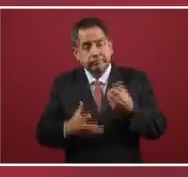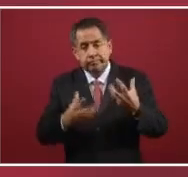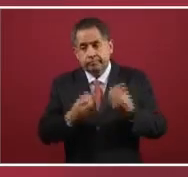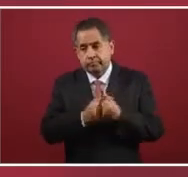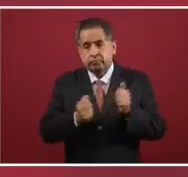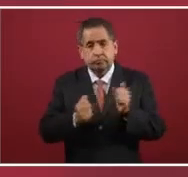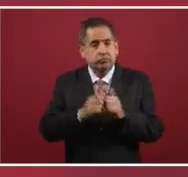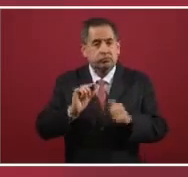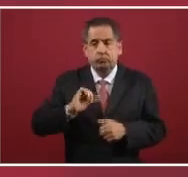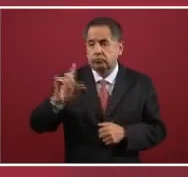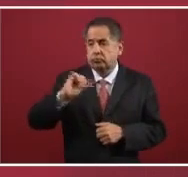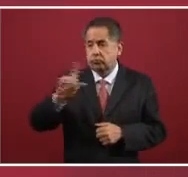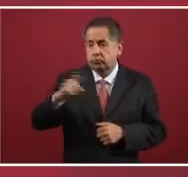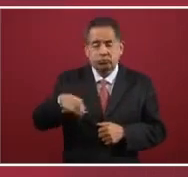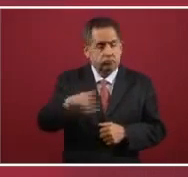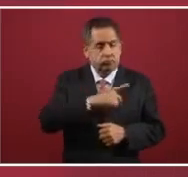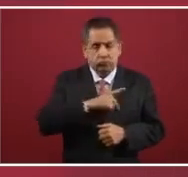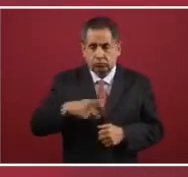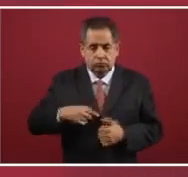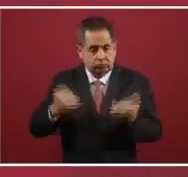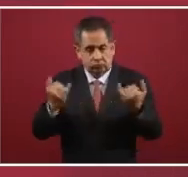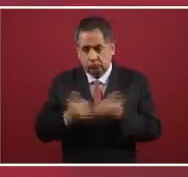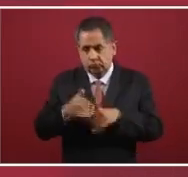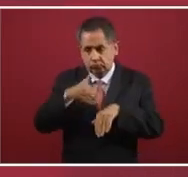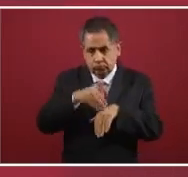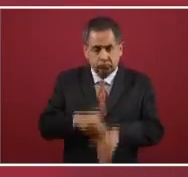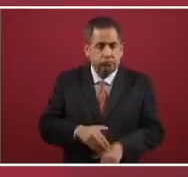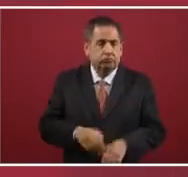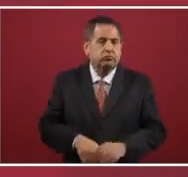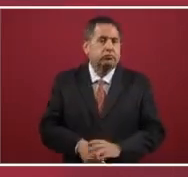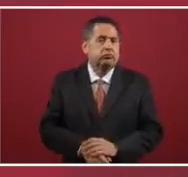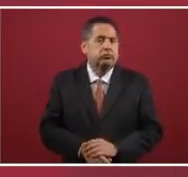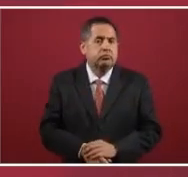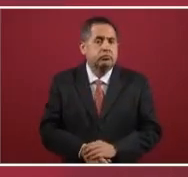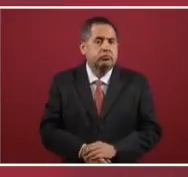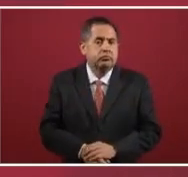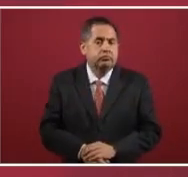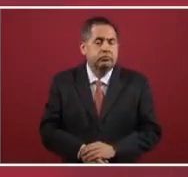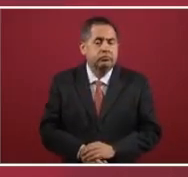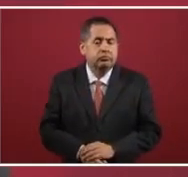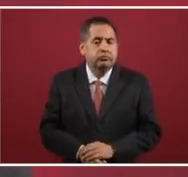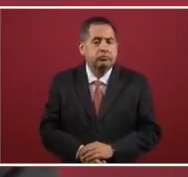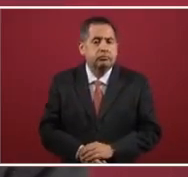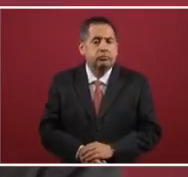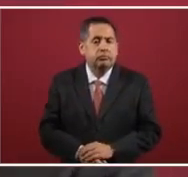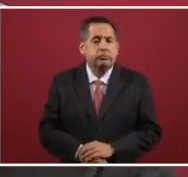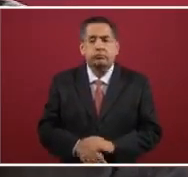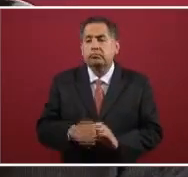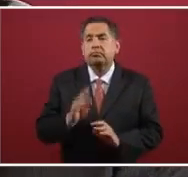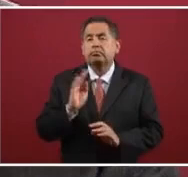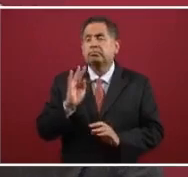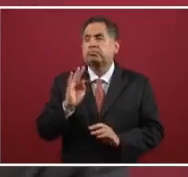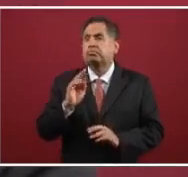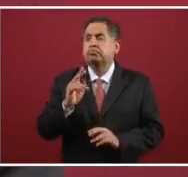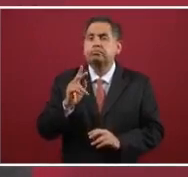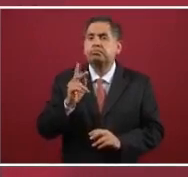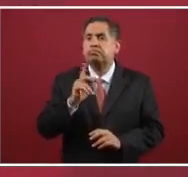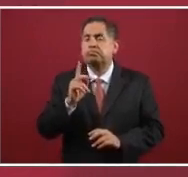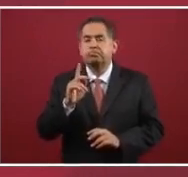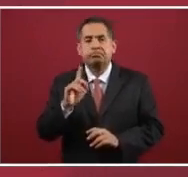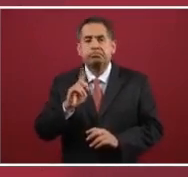otras autoridades a actuar de la misma manera. Pero no nos vamos a quedar solo en